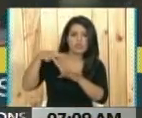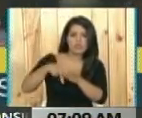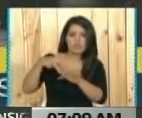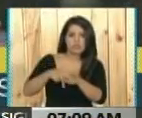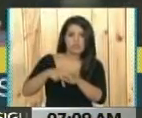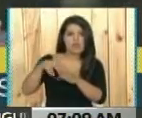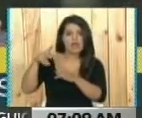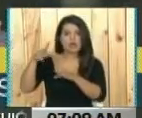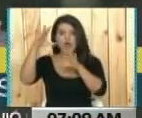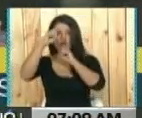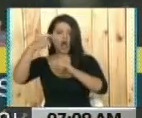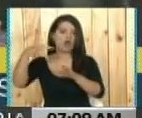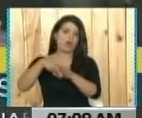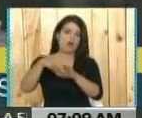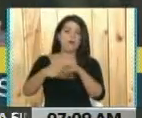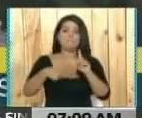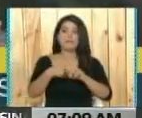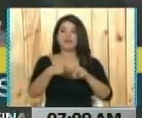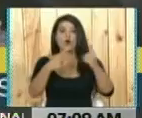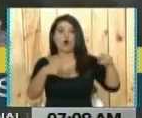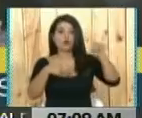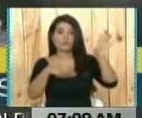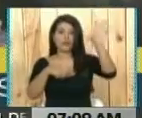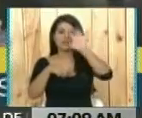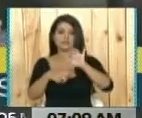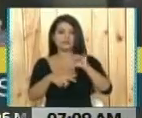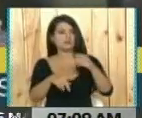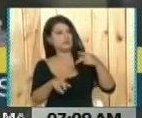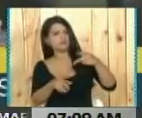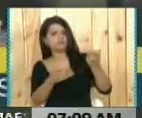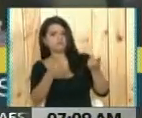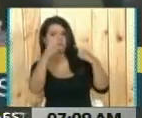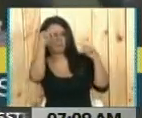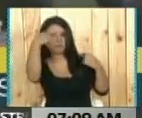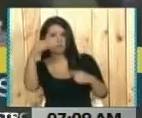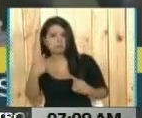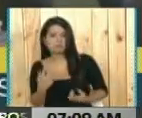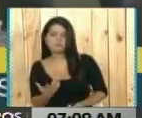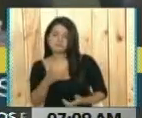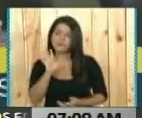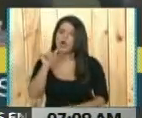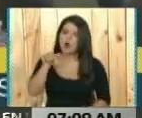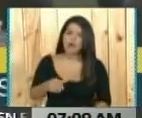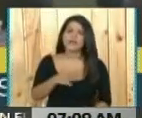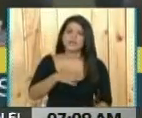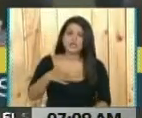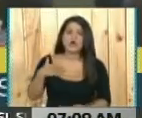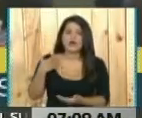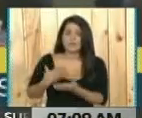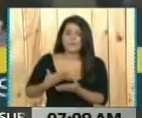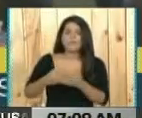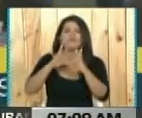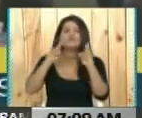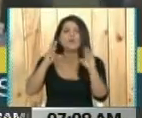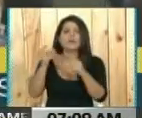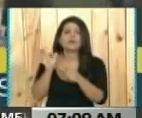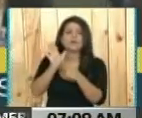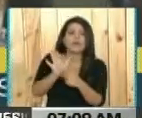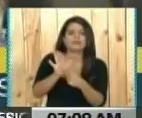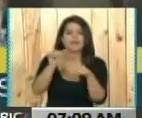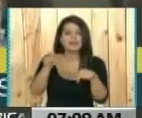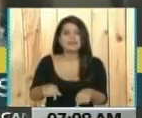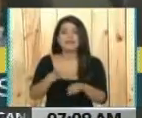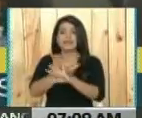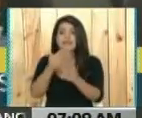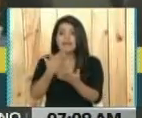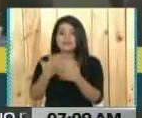de los estados nacionales. Por tal motivo, hoy me complace mostrar datos reveladores sobre los derechos alcanzados por los pueblos indígenas de Venezuela, gracias